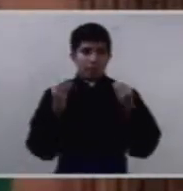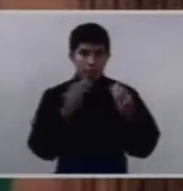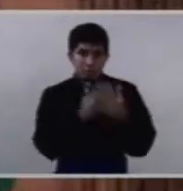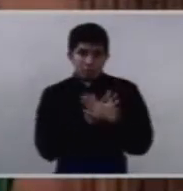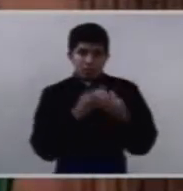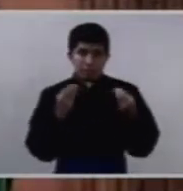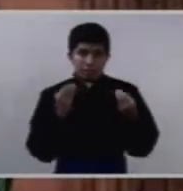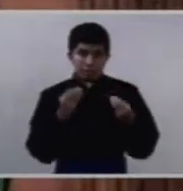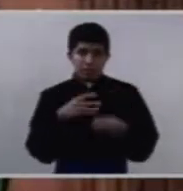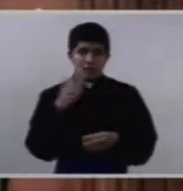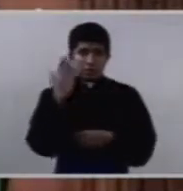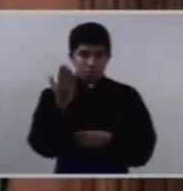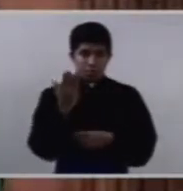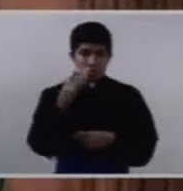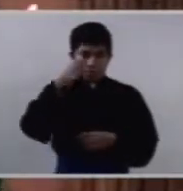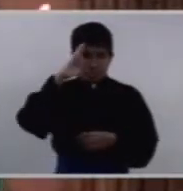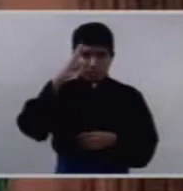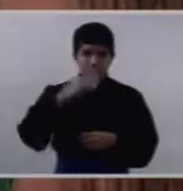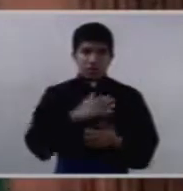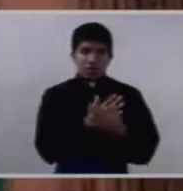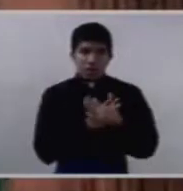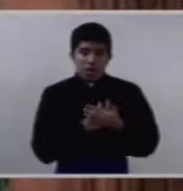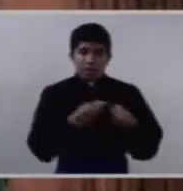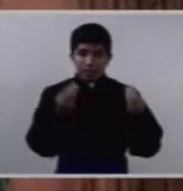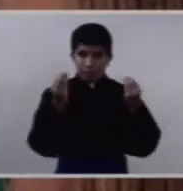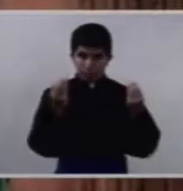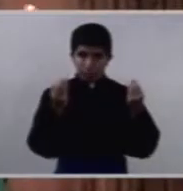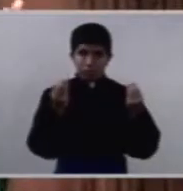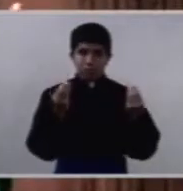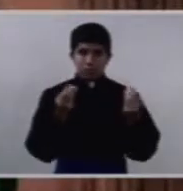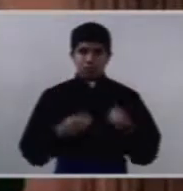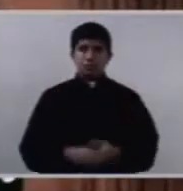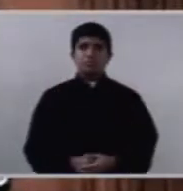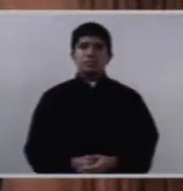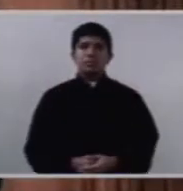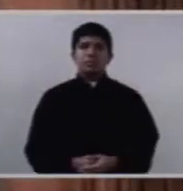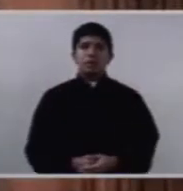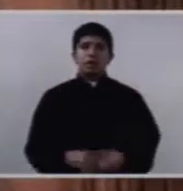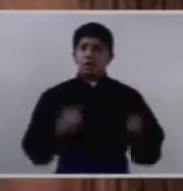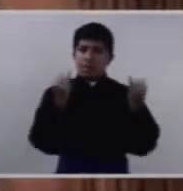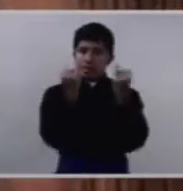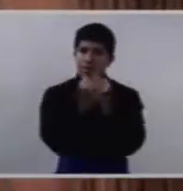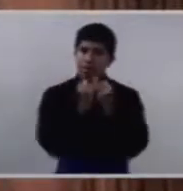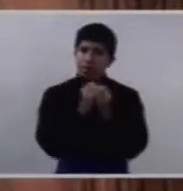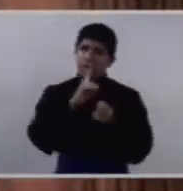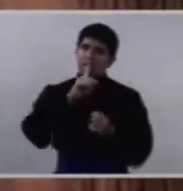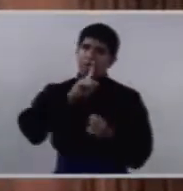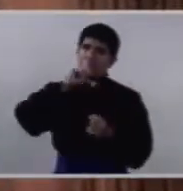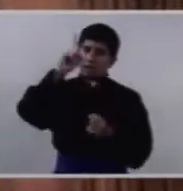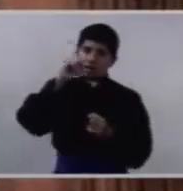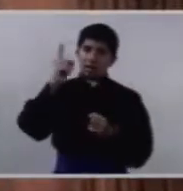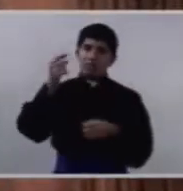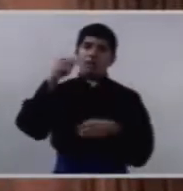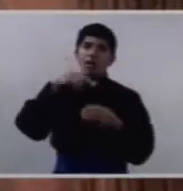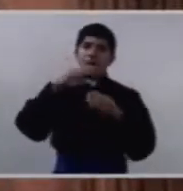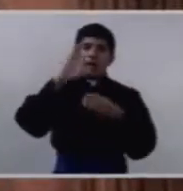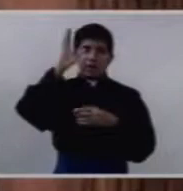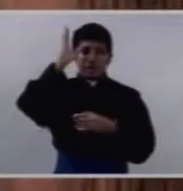el Señor. Amen mucho, como Dios en Cristo